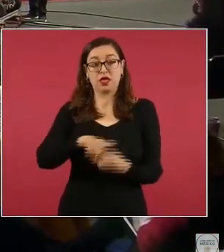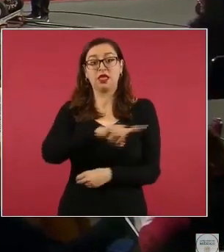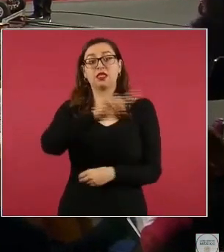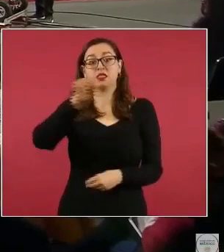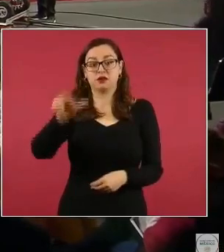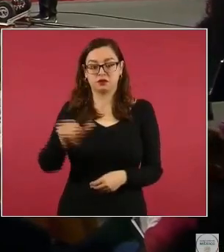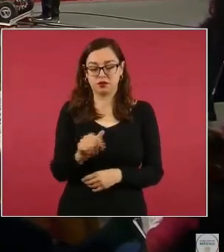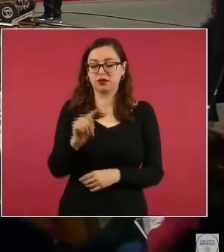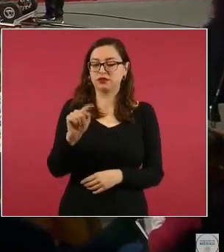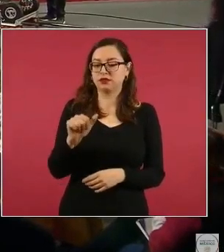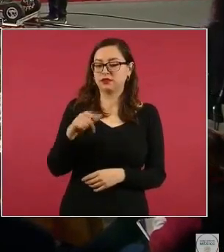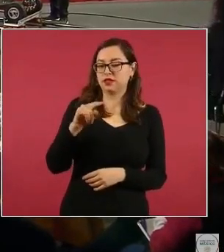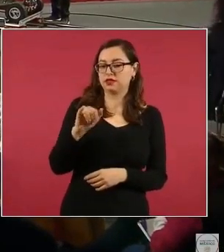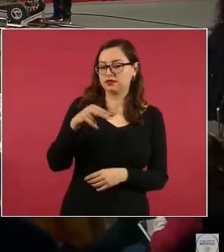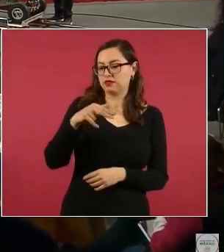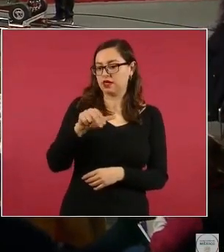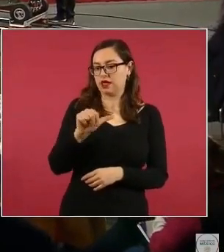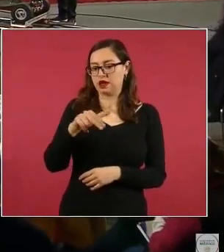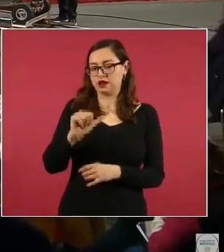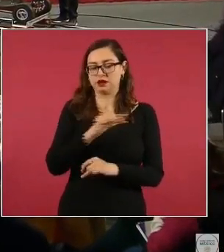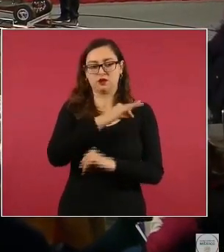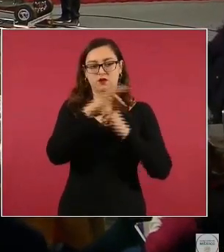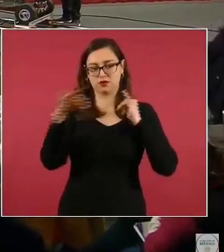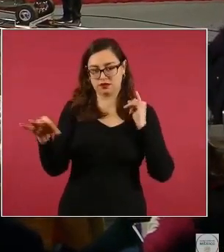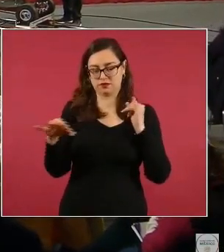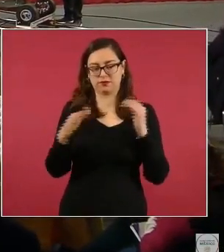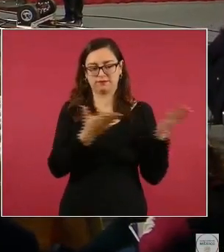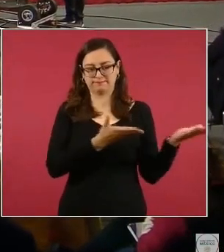le damos la palabra a Tatiana.